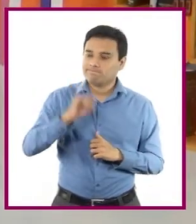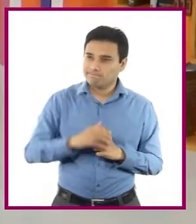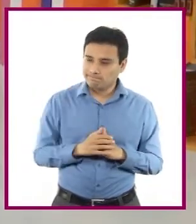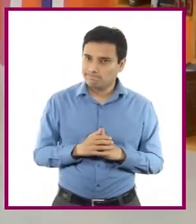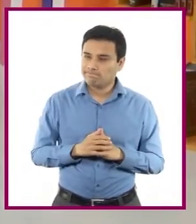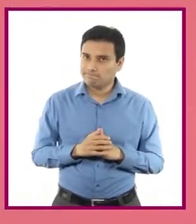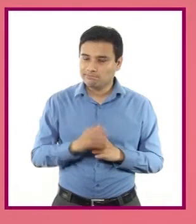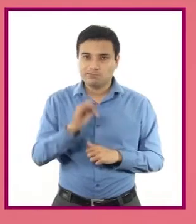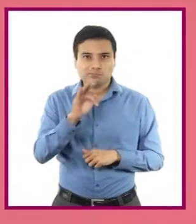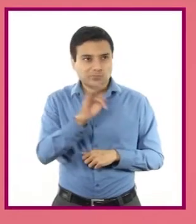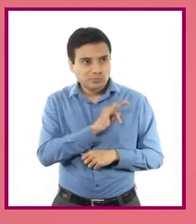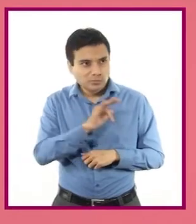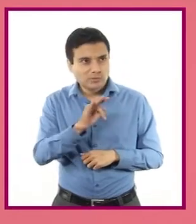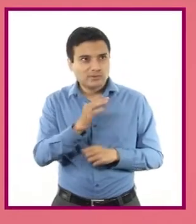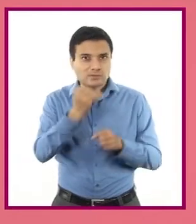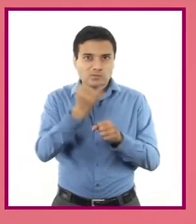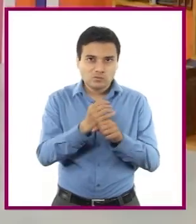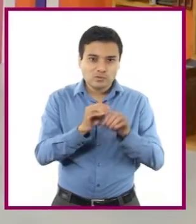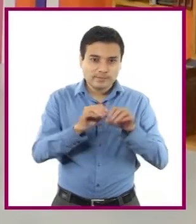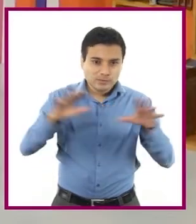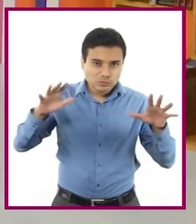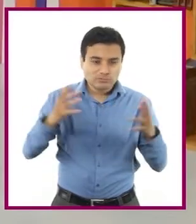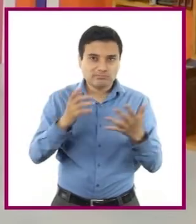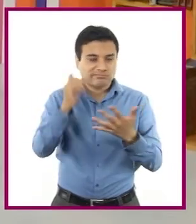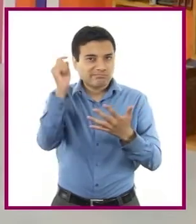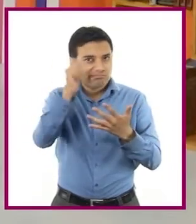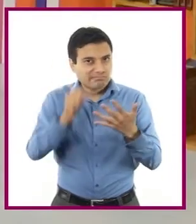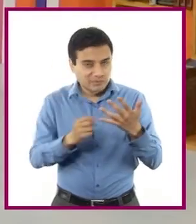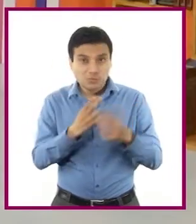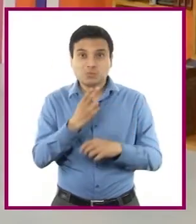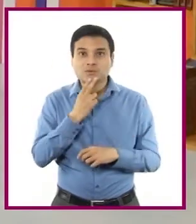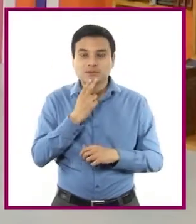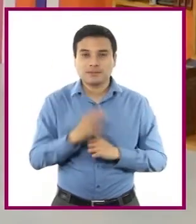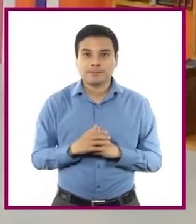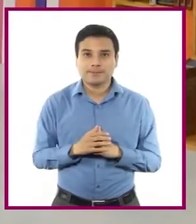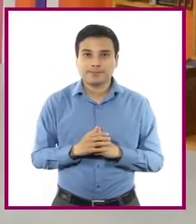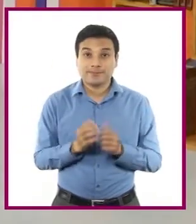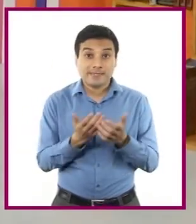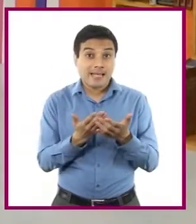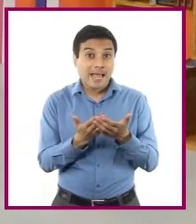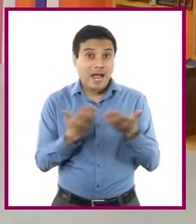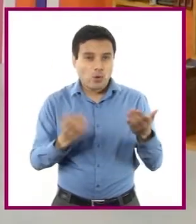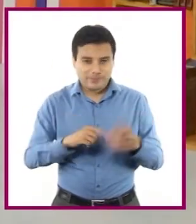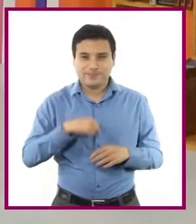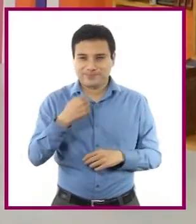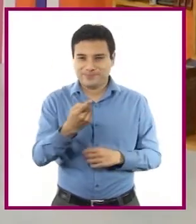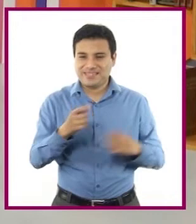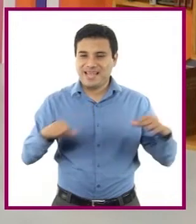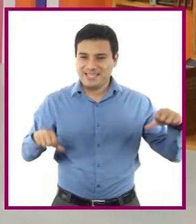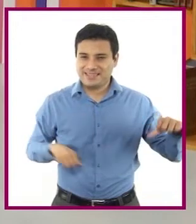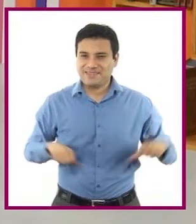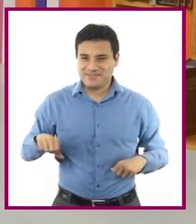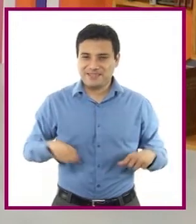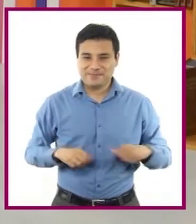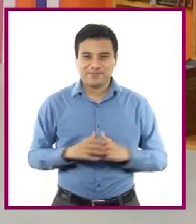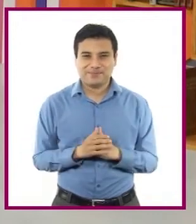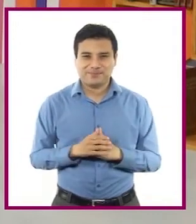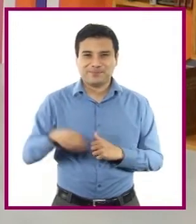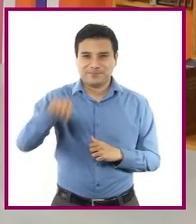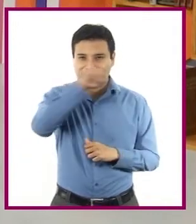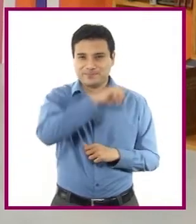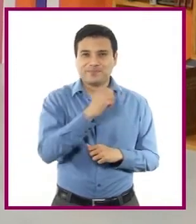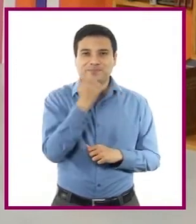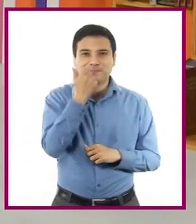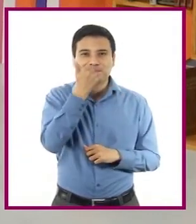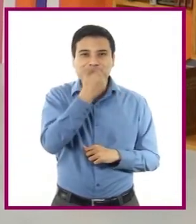muchas posibilidades de utilizar la información. Ahora podremos proponerles un reto a nuestras alumnas y alumnos sobre